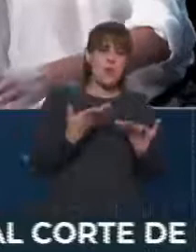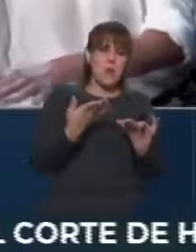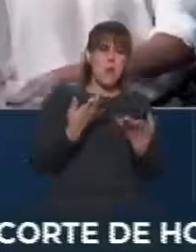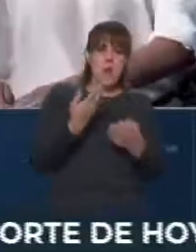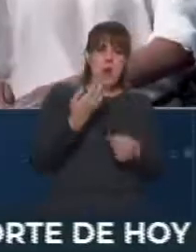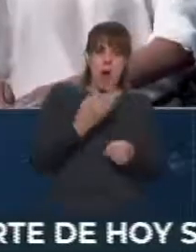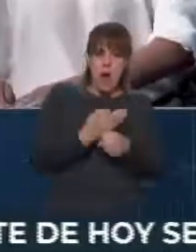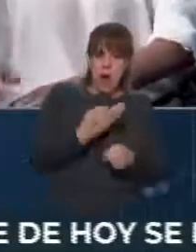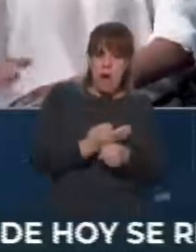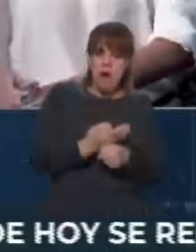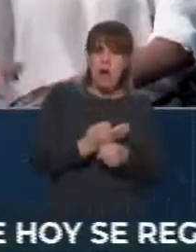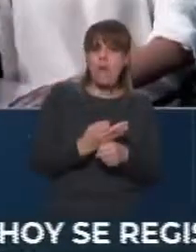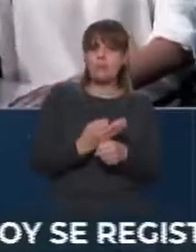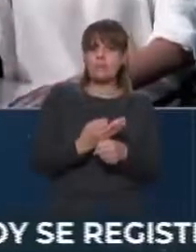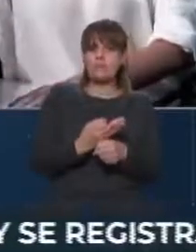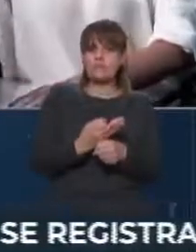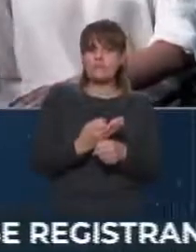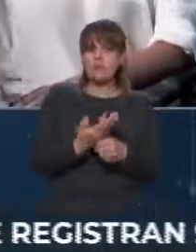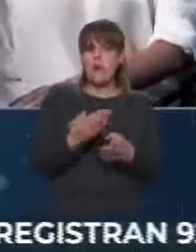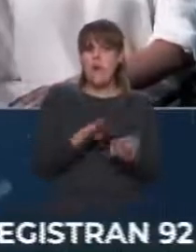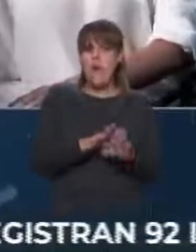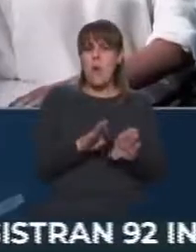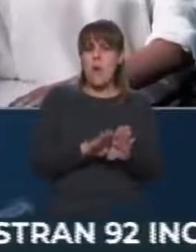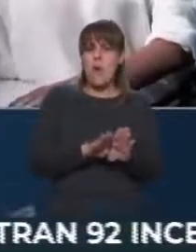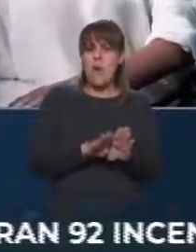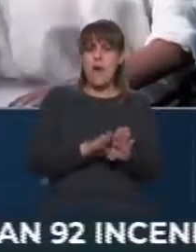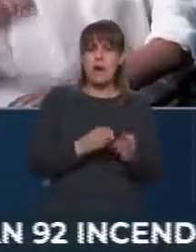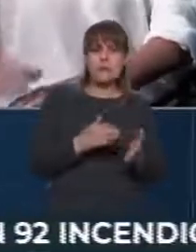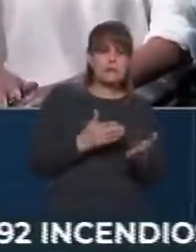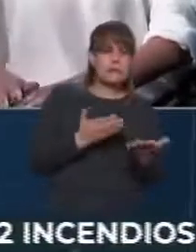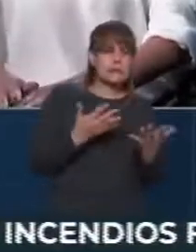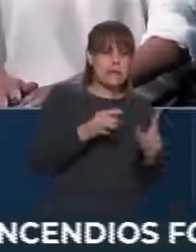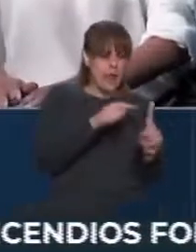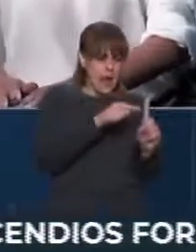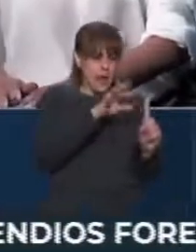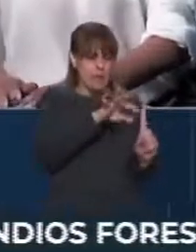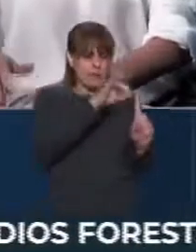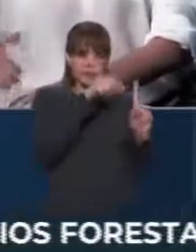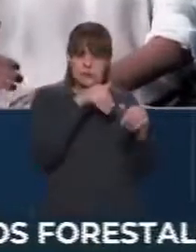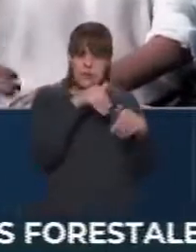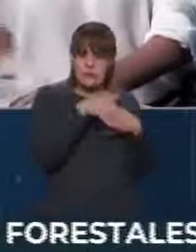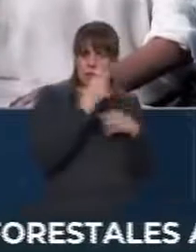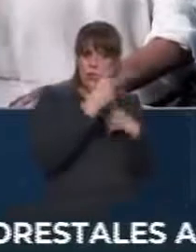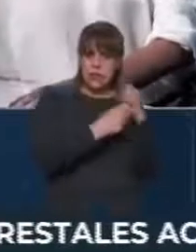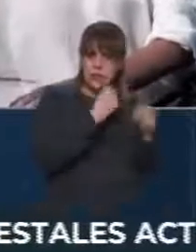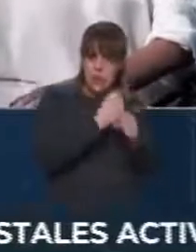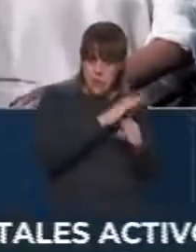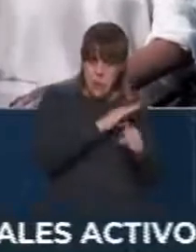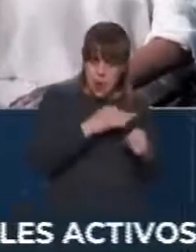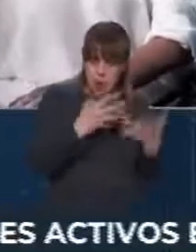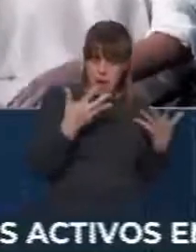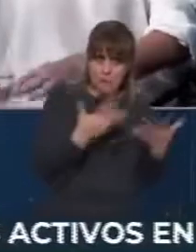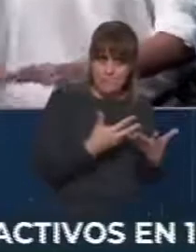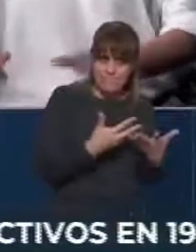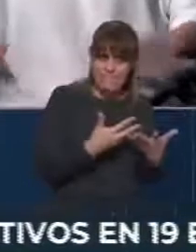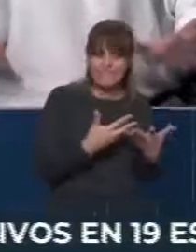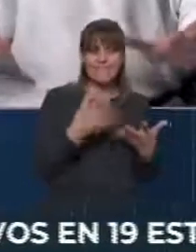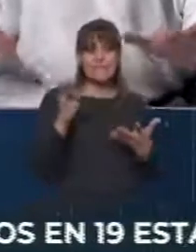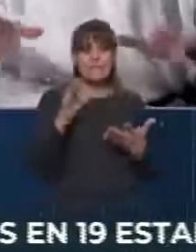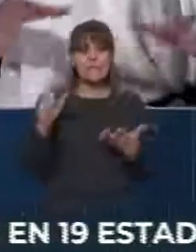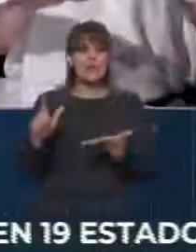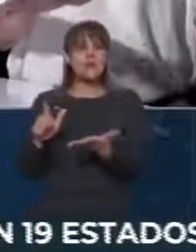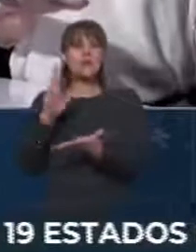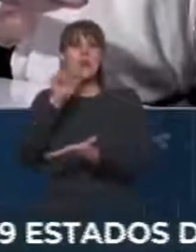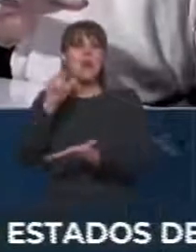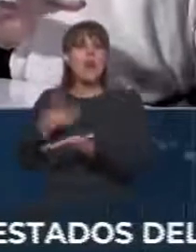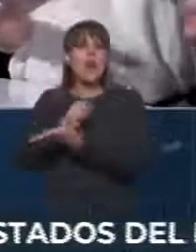tiene un cauce, digamos, el que Saldívar pueda seguir al frente y por lo tanto consolidarla, y